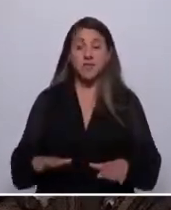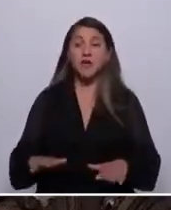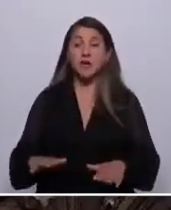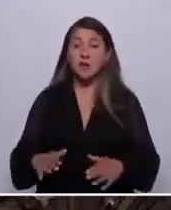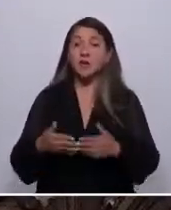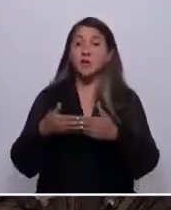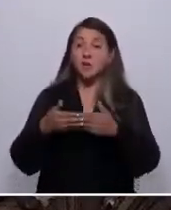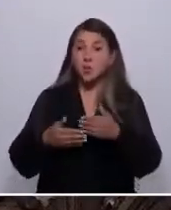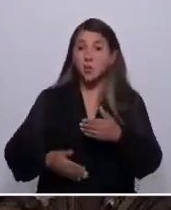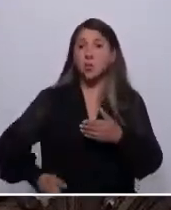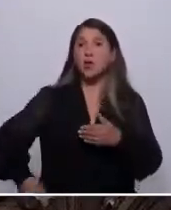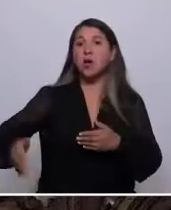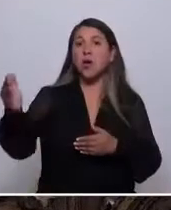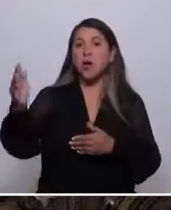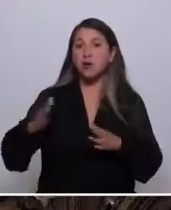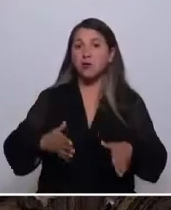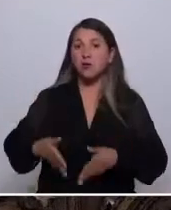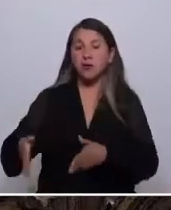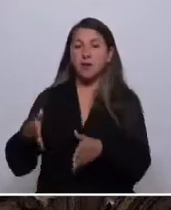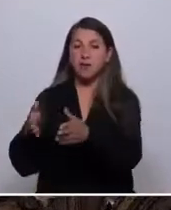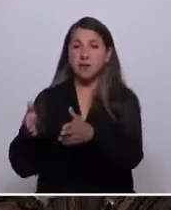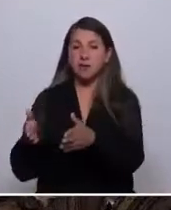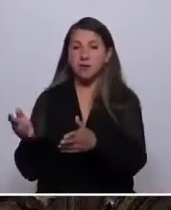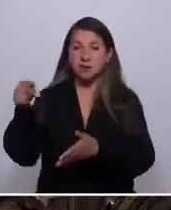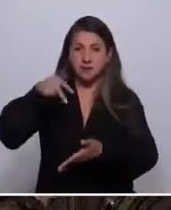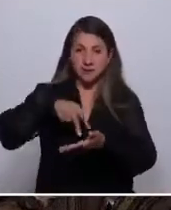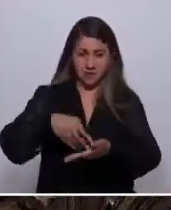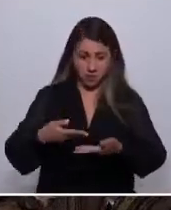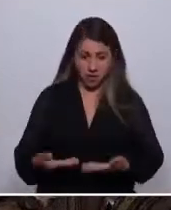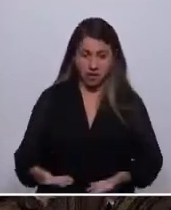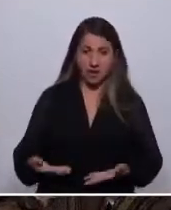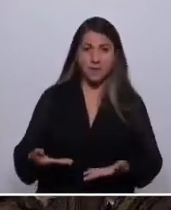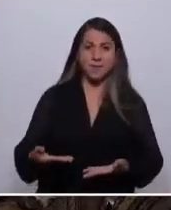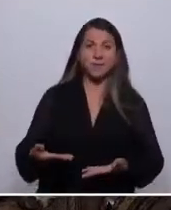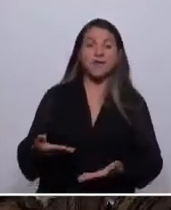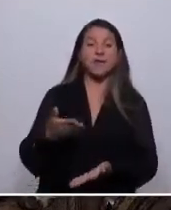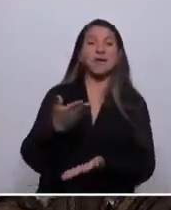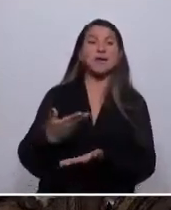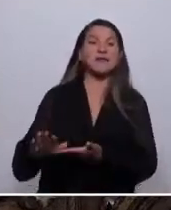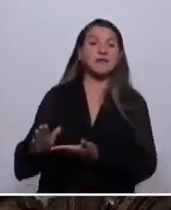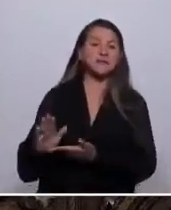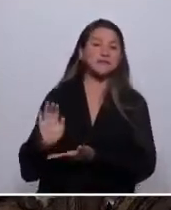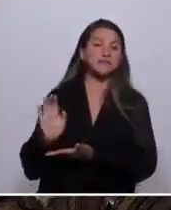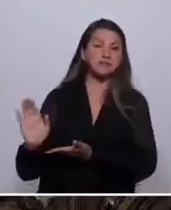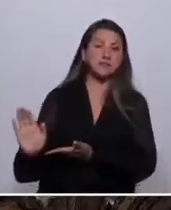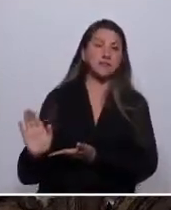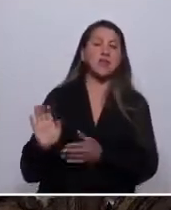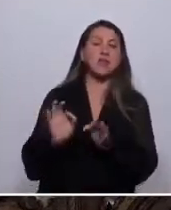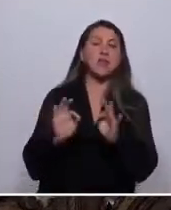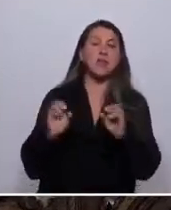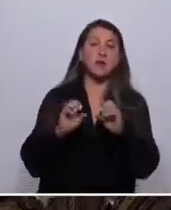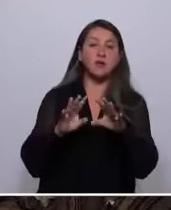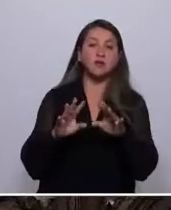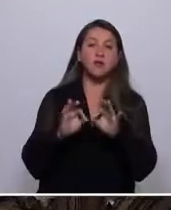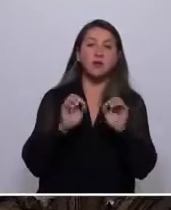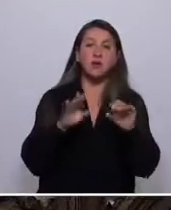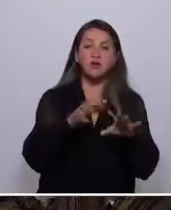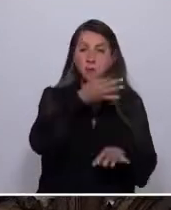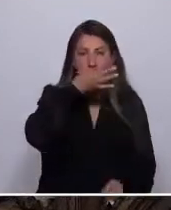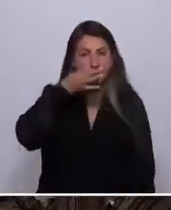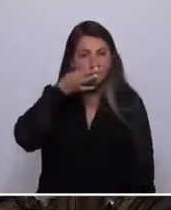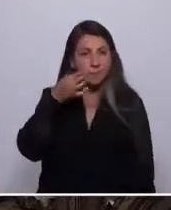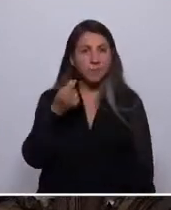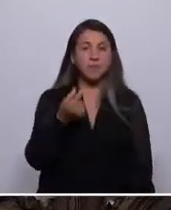camino. Nos ha traído hasta aquí el rechazo de los estudiantes a una educación de mercado que distribuye